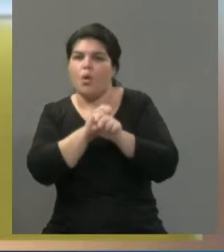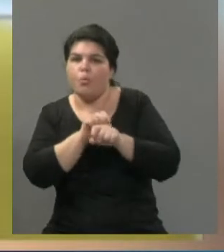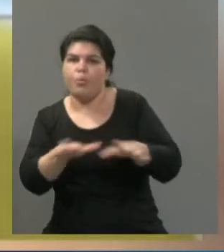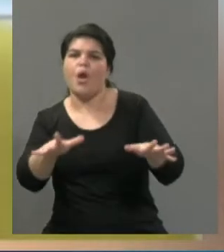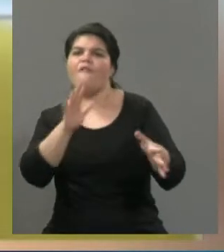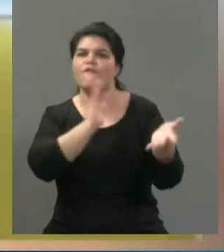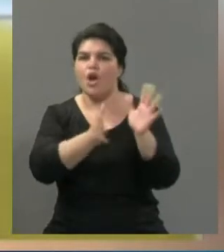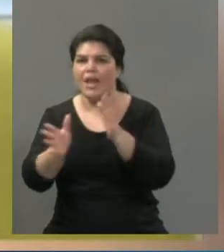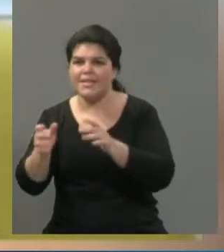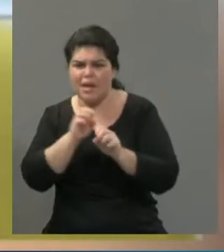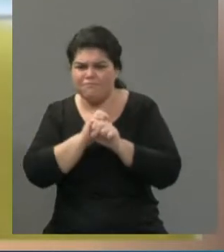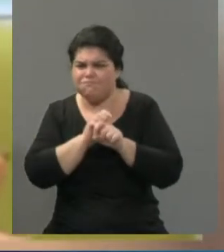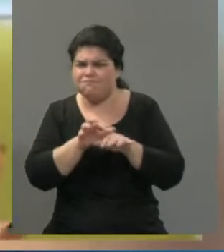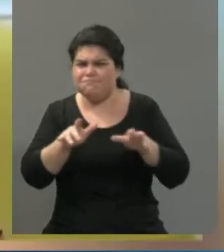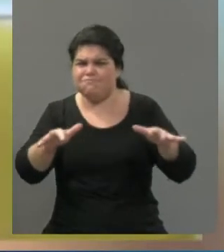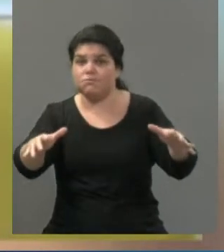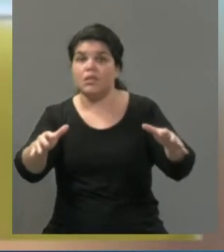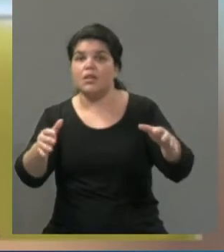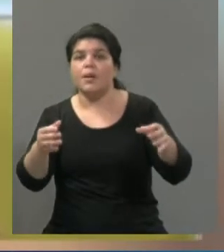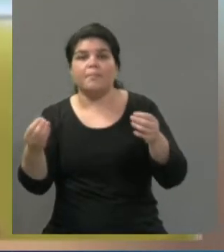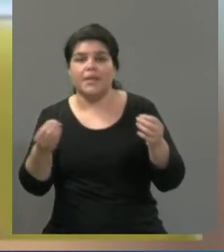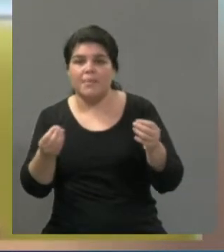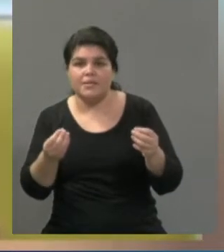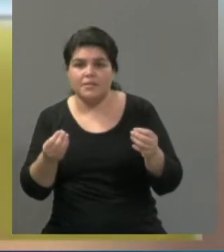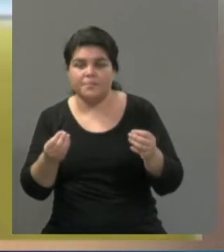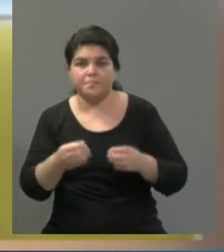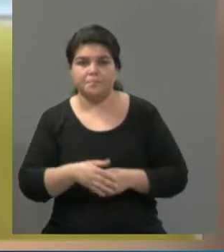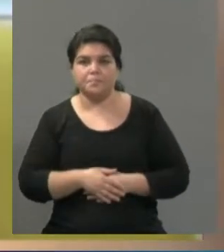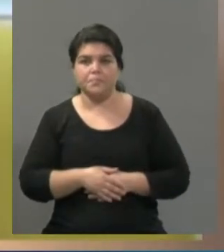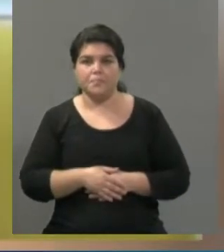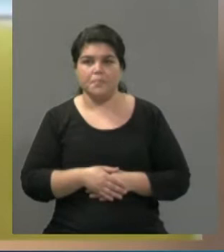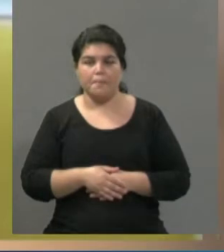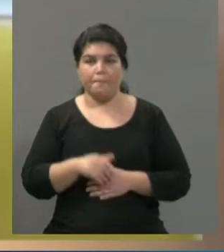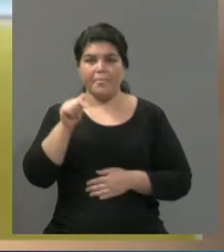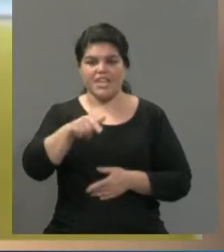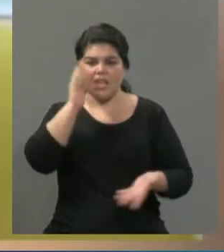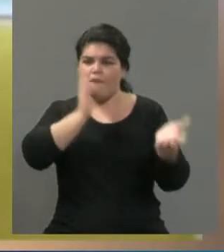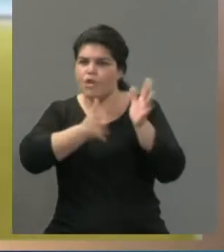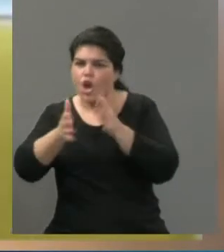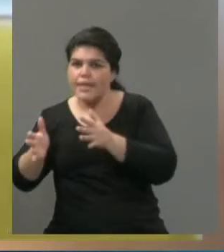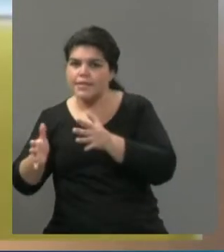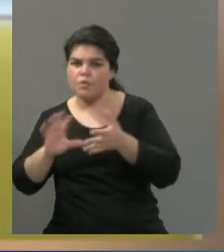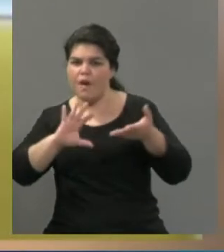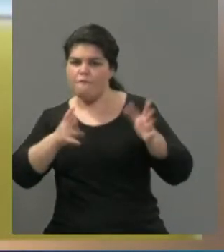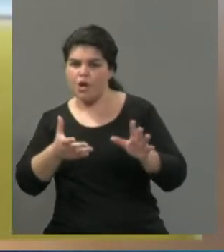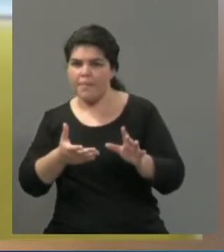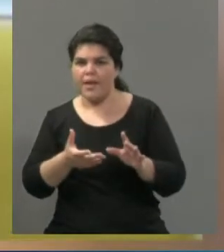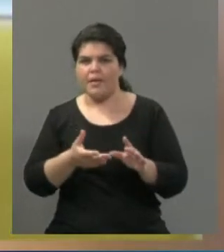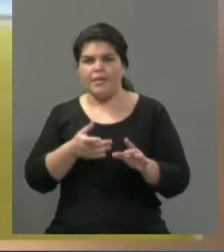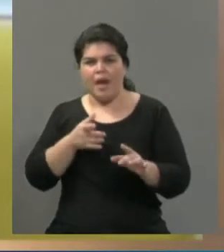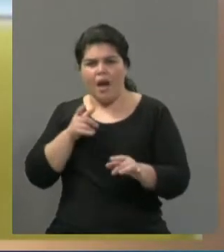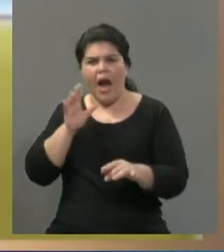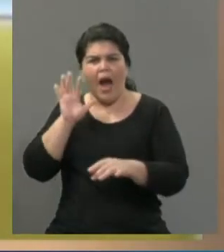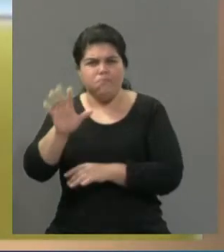sin fin, y se recrudece a niveles muy intimidatorios, ¿no? Para las personas que